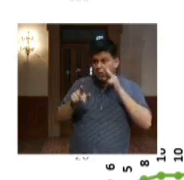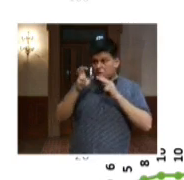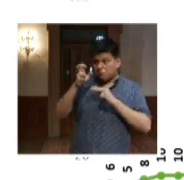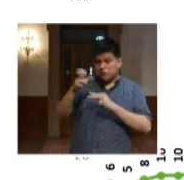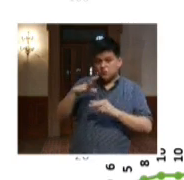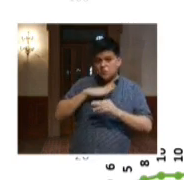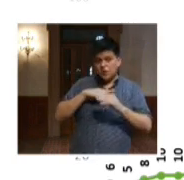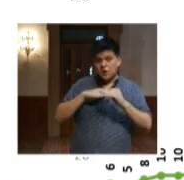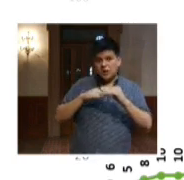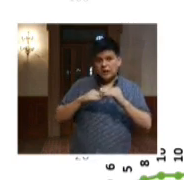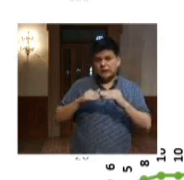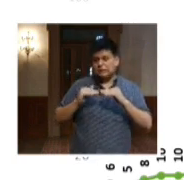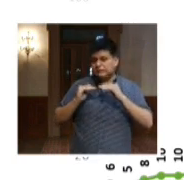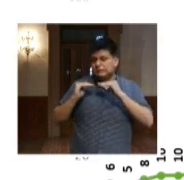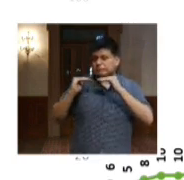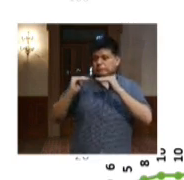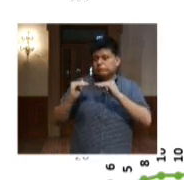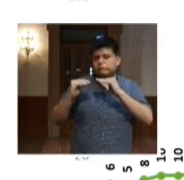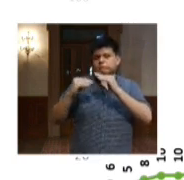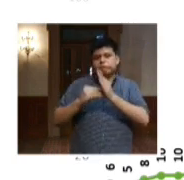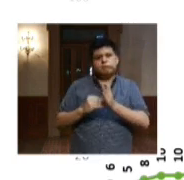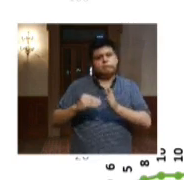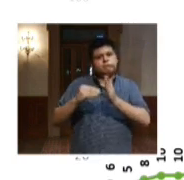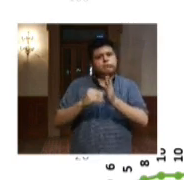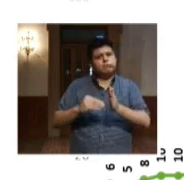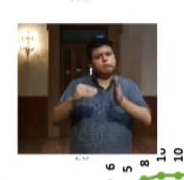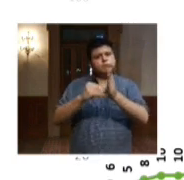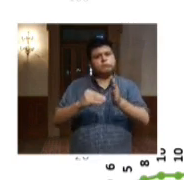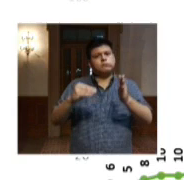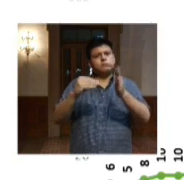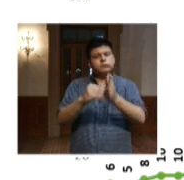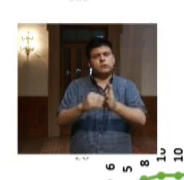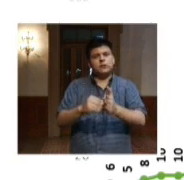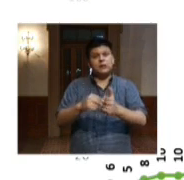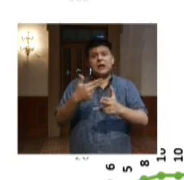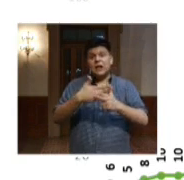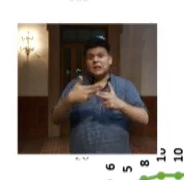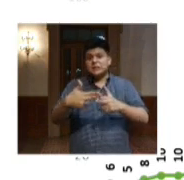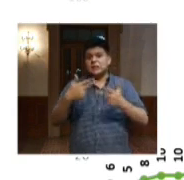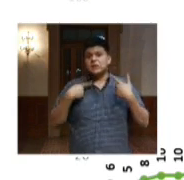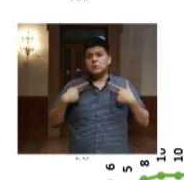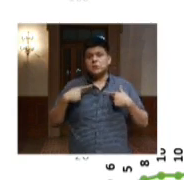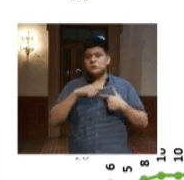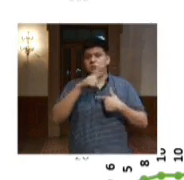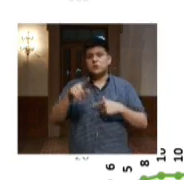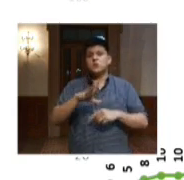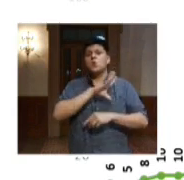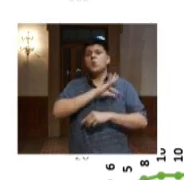mantener más o menos constante hasta que estos pacientes se puedan egresar.